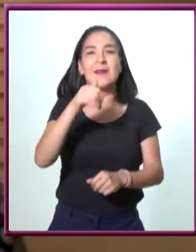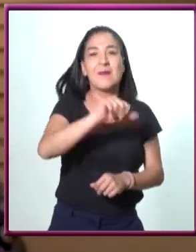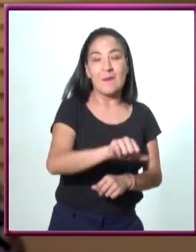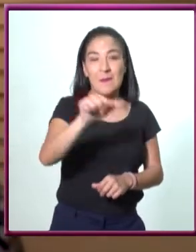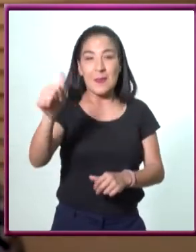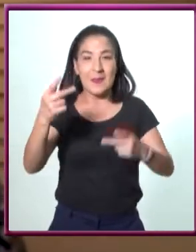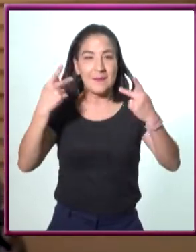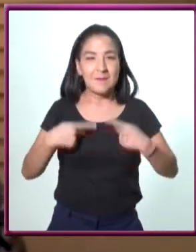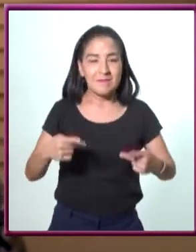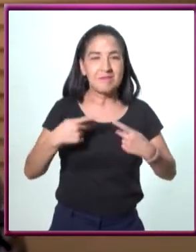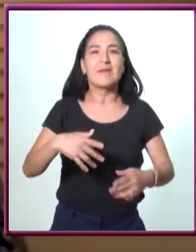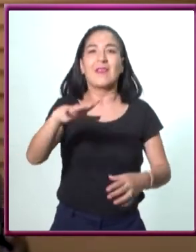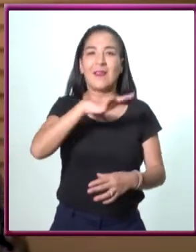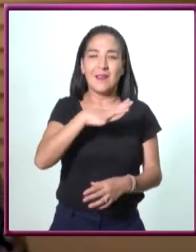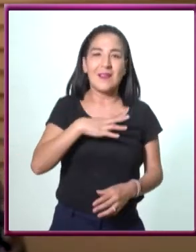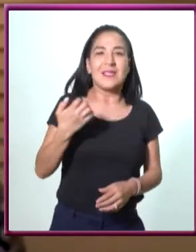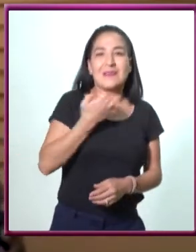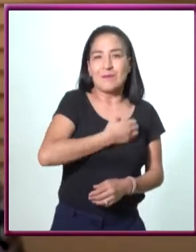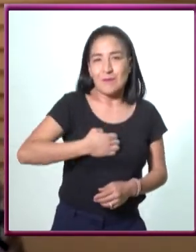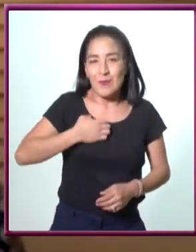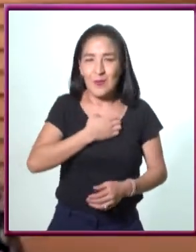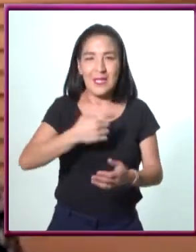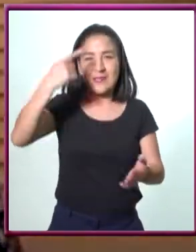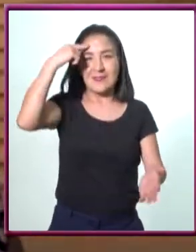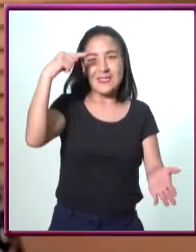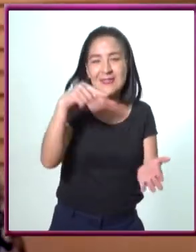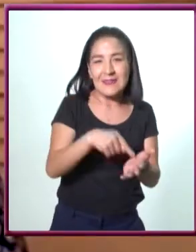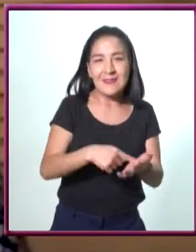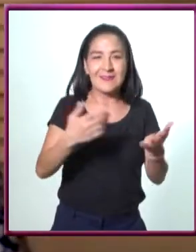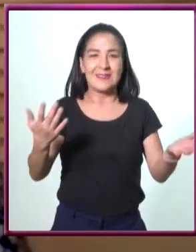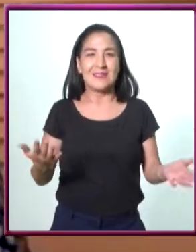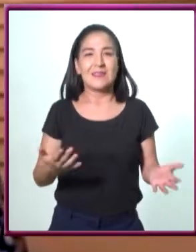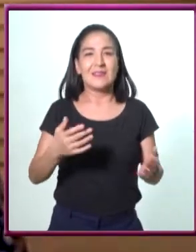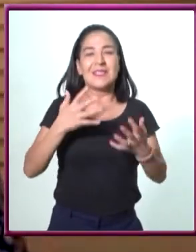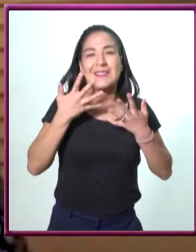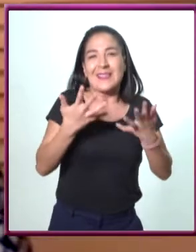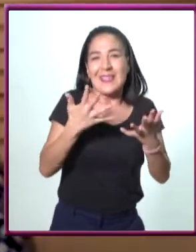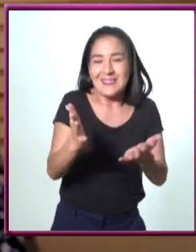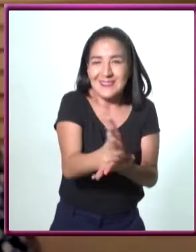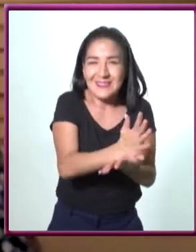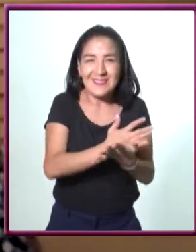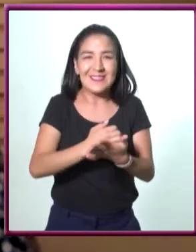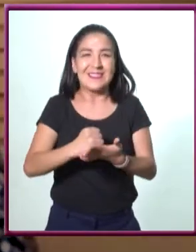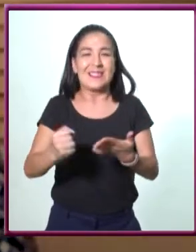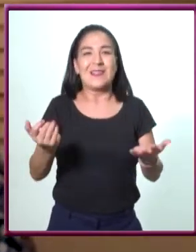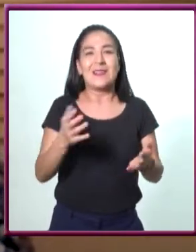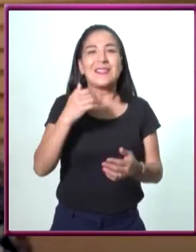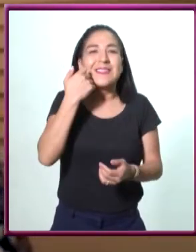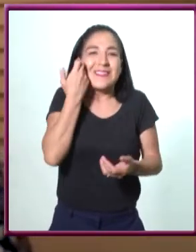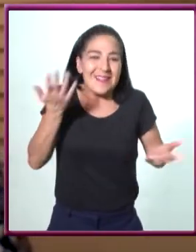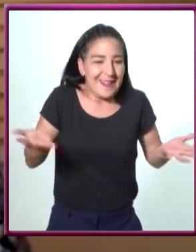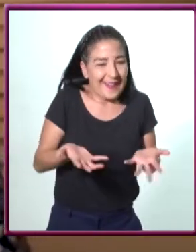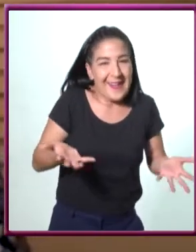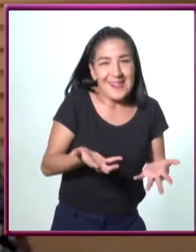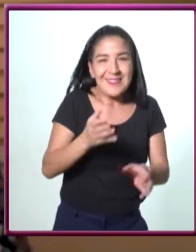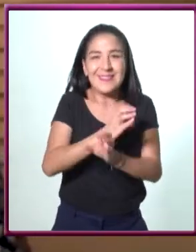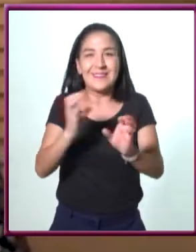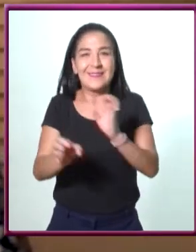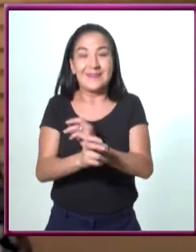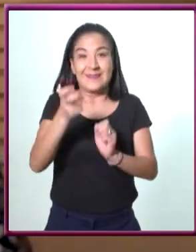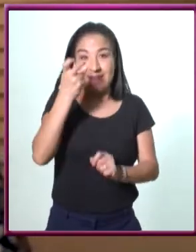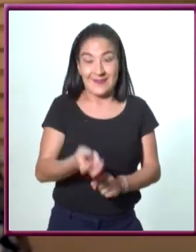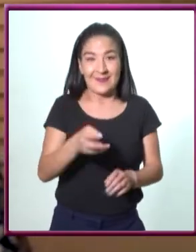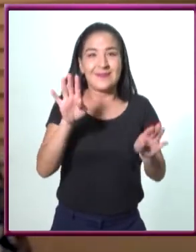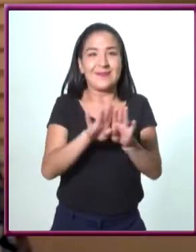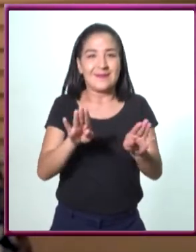tienen emociones, creencias, deseos, intenciones, y con